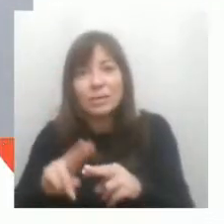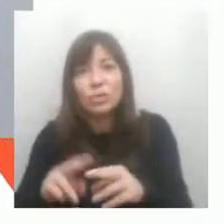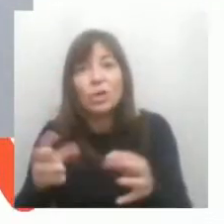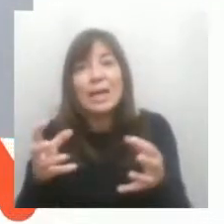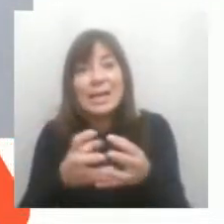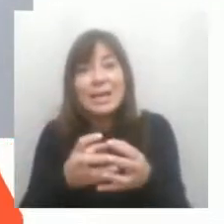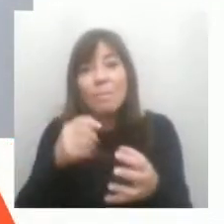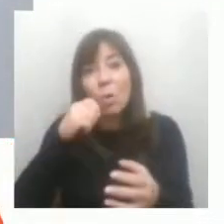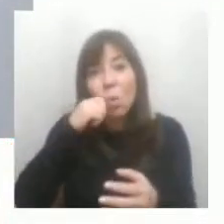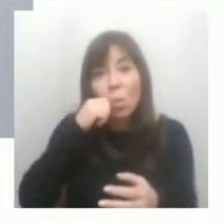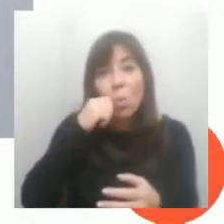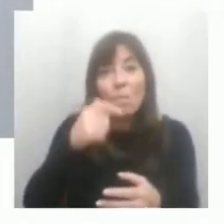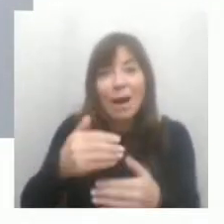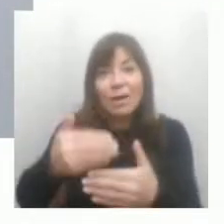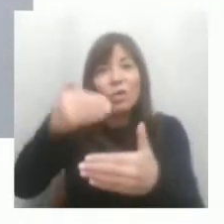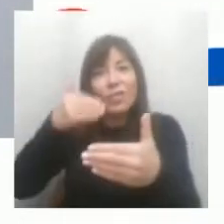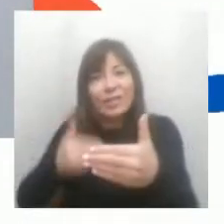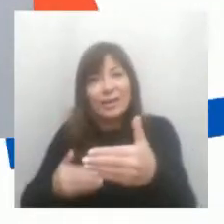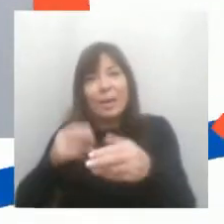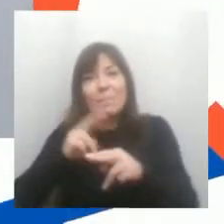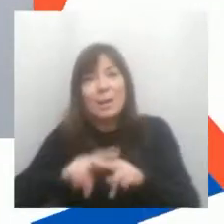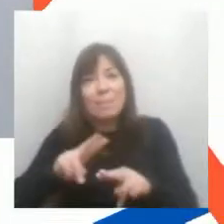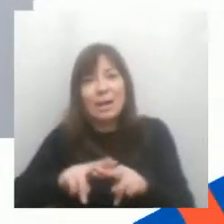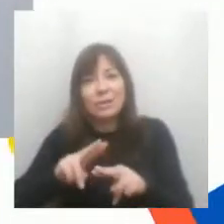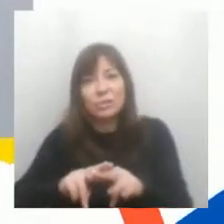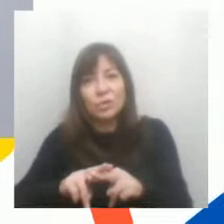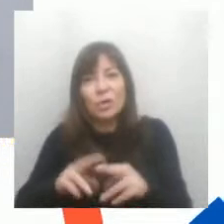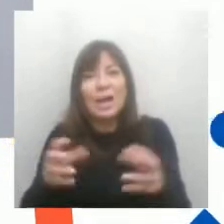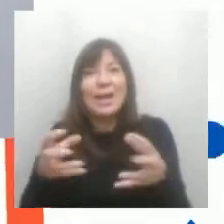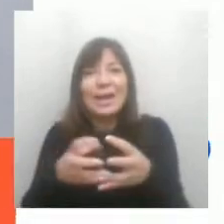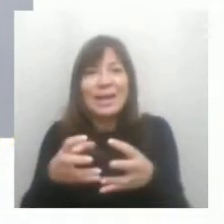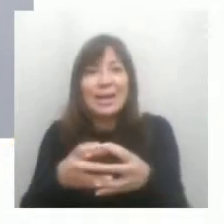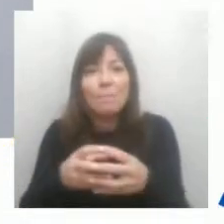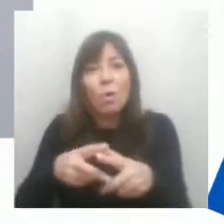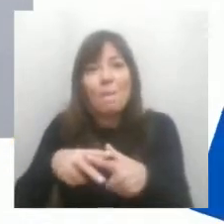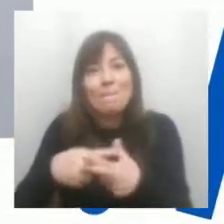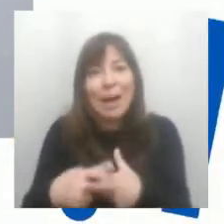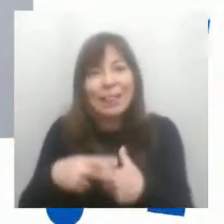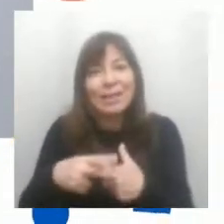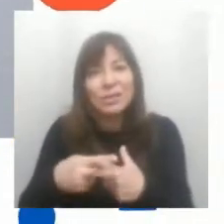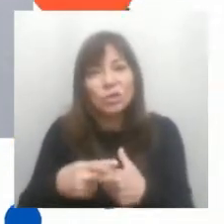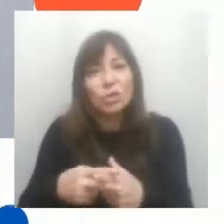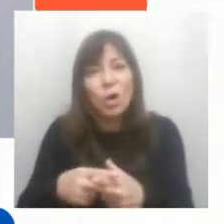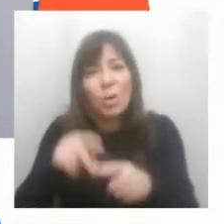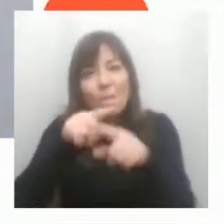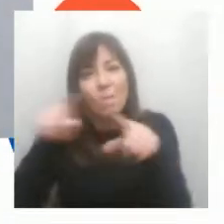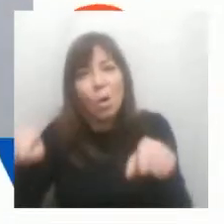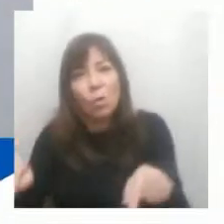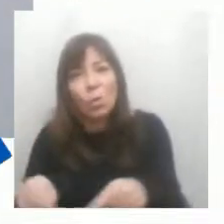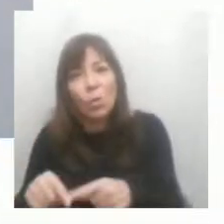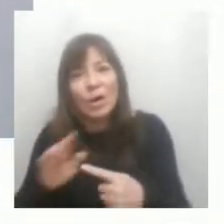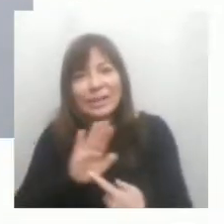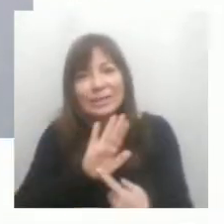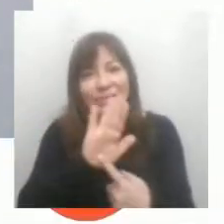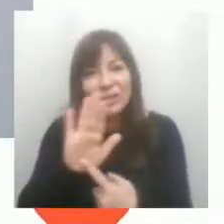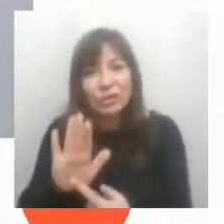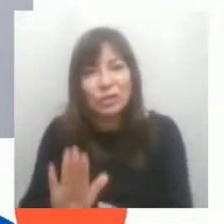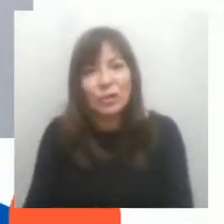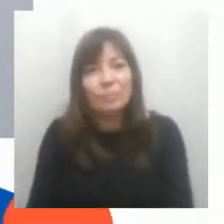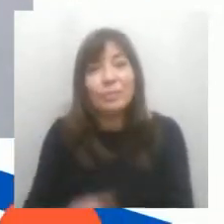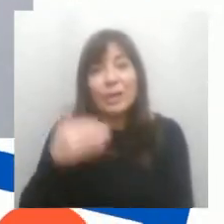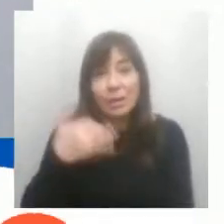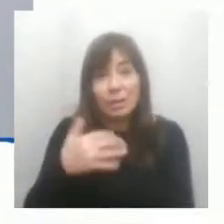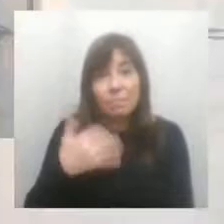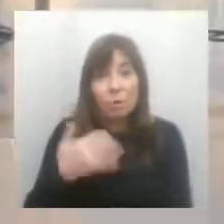humano detrás de la preparación de este proyecto, que es el equipo de mantención de módulos, de exhibiciones. Y eso es Sí, importante Marcelo. decirlo, porque es parte